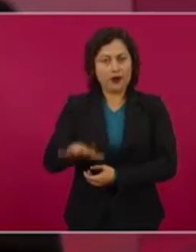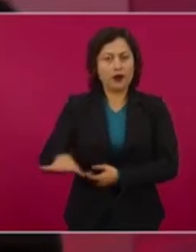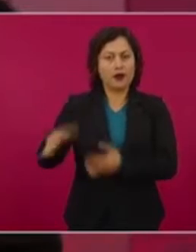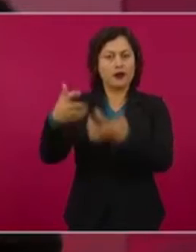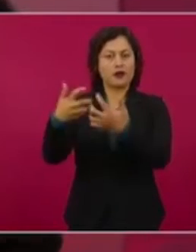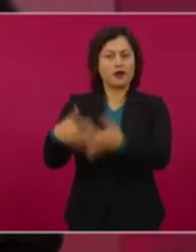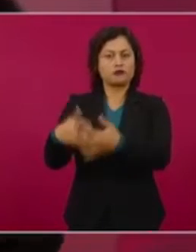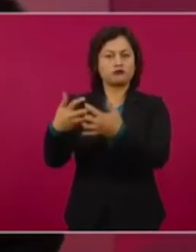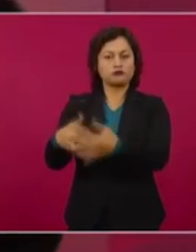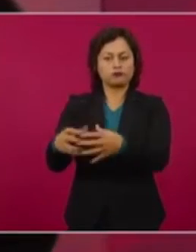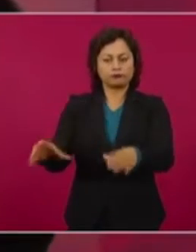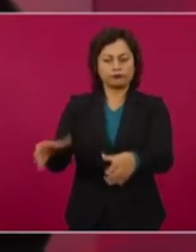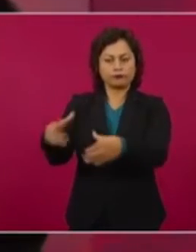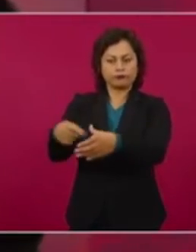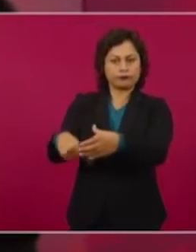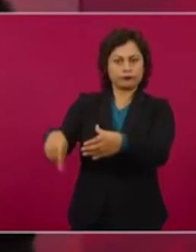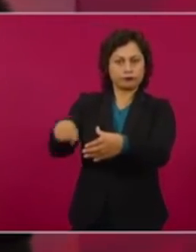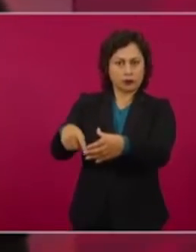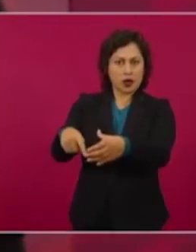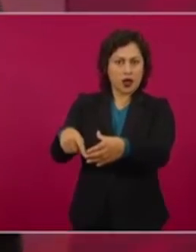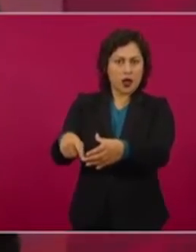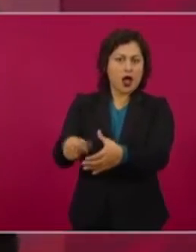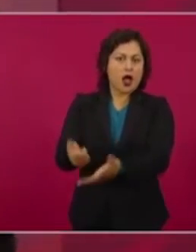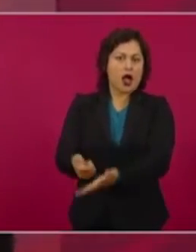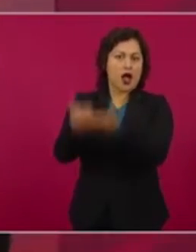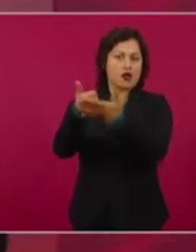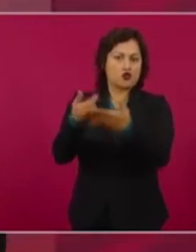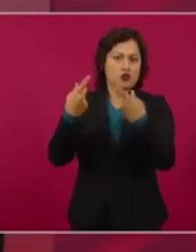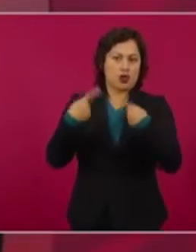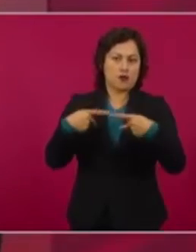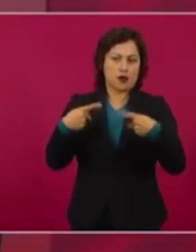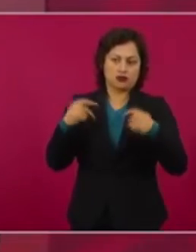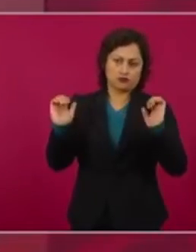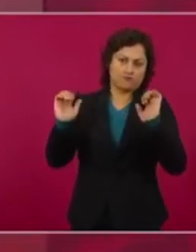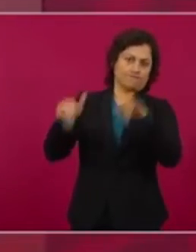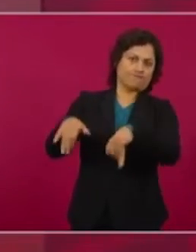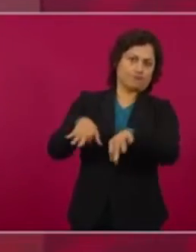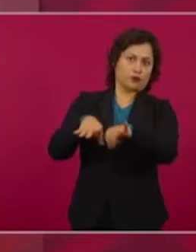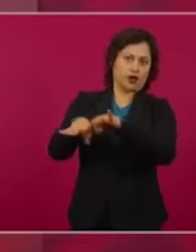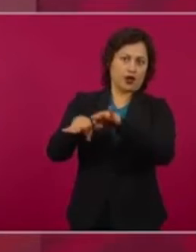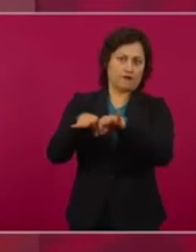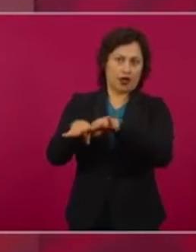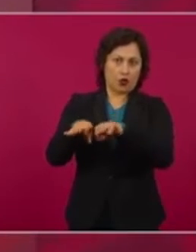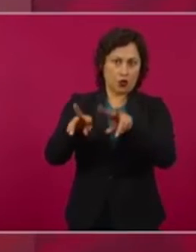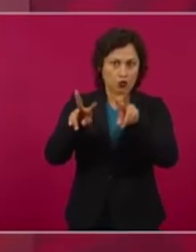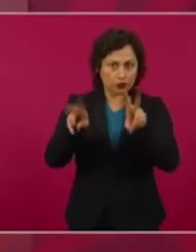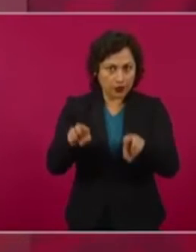dar trabajo en nuestro país,